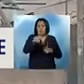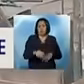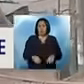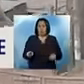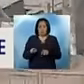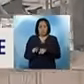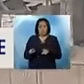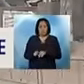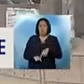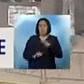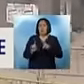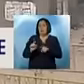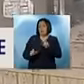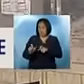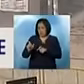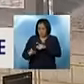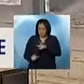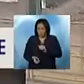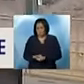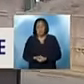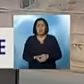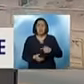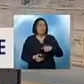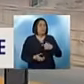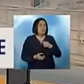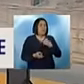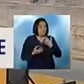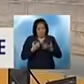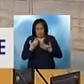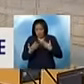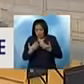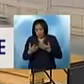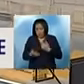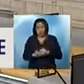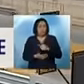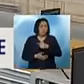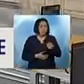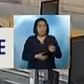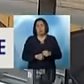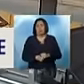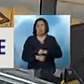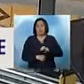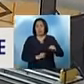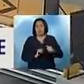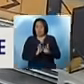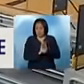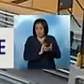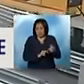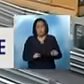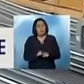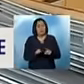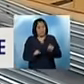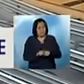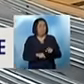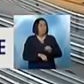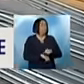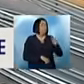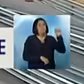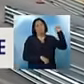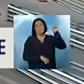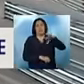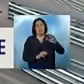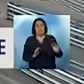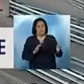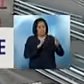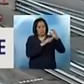También algunos pobladores que están manifestándose ya cometiendo estos actos vandálicos, pues también vienen arrojando piedras desde lo alto del